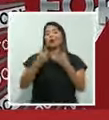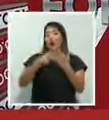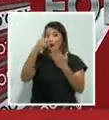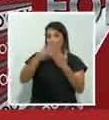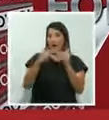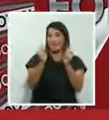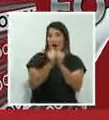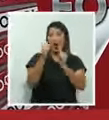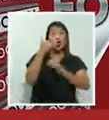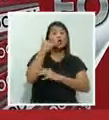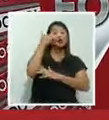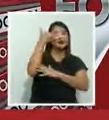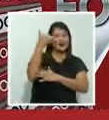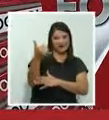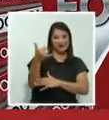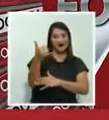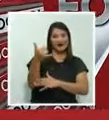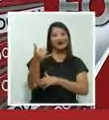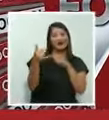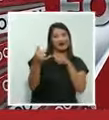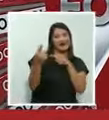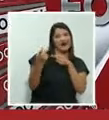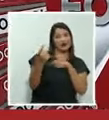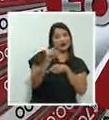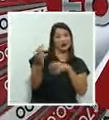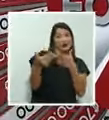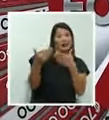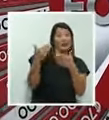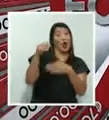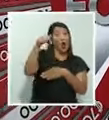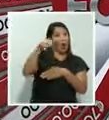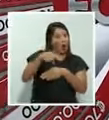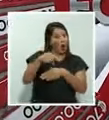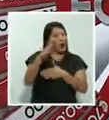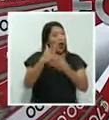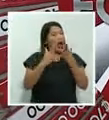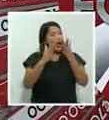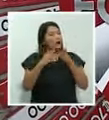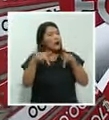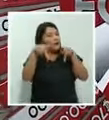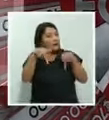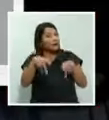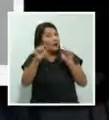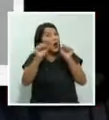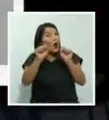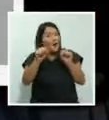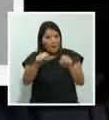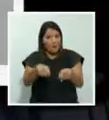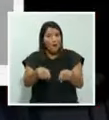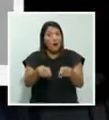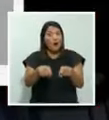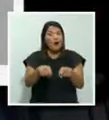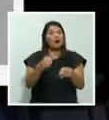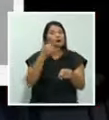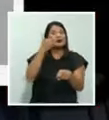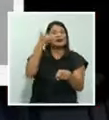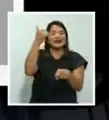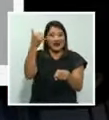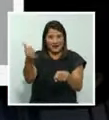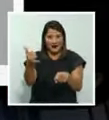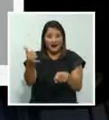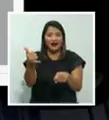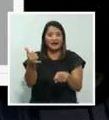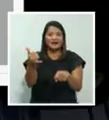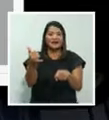telefónica pendiente de la semana anterior, hoy alguien puede girar La Rueda de la Fortuna que pertenece a la